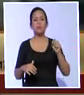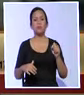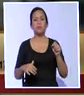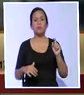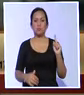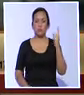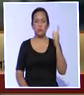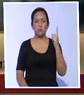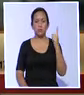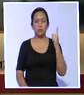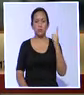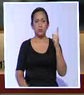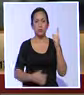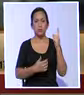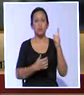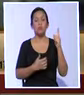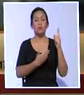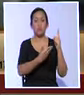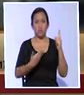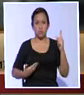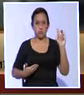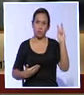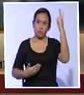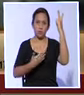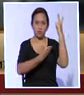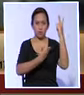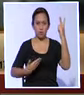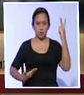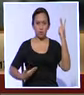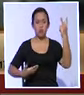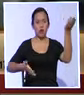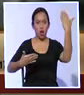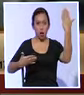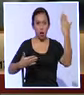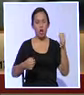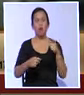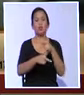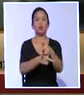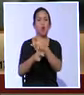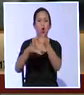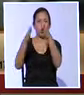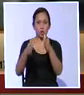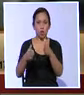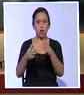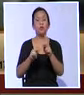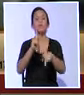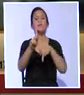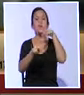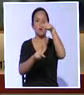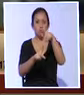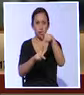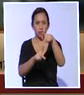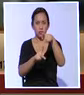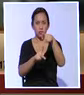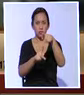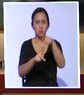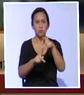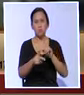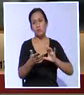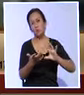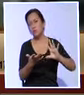mandatario del señor vicepresidente de alcaldes de concejales de prefectos de todas